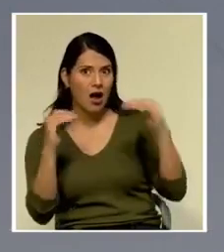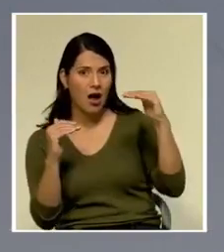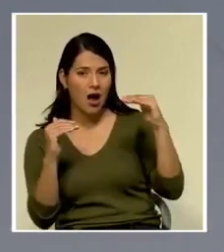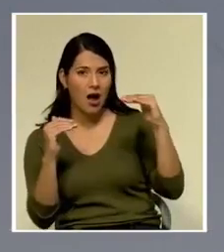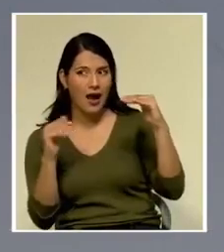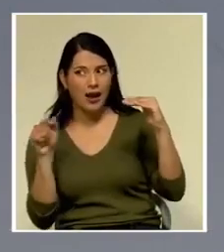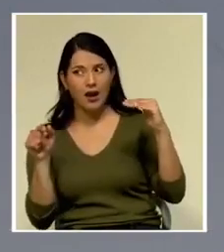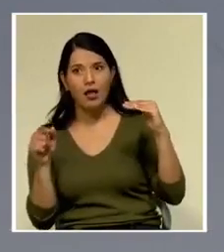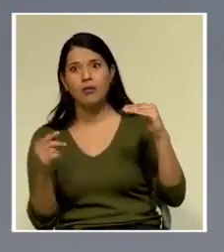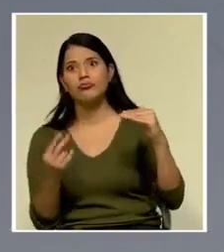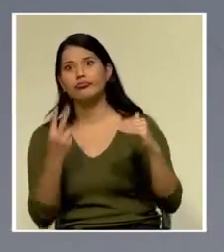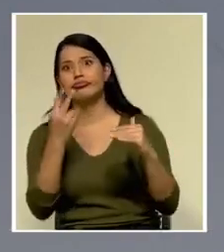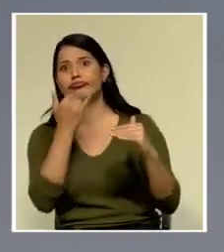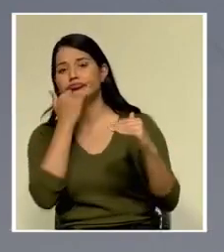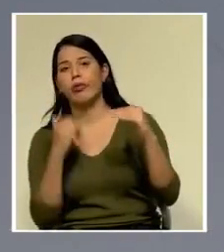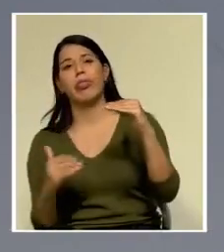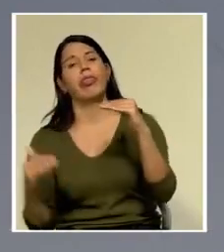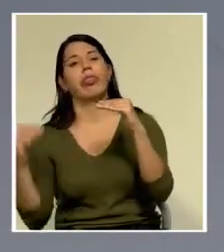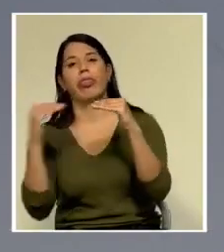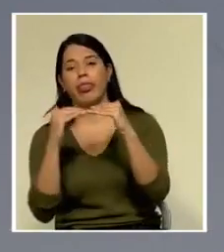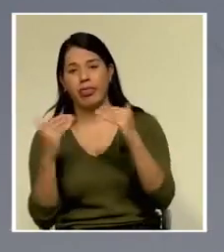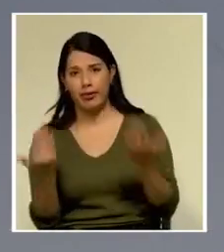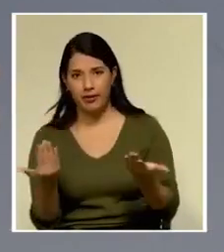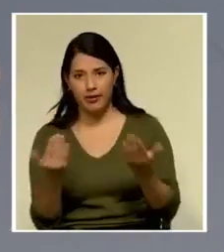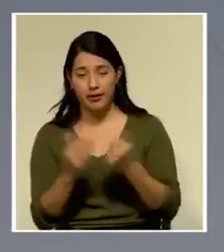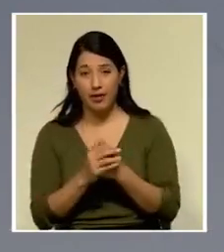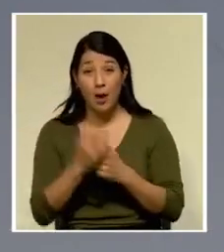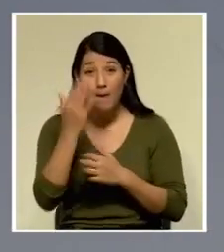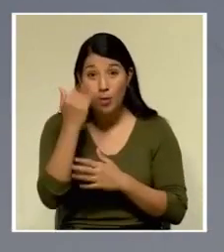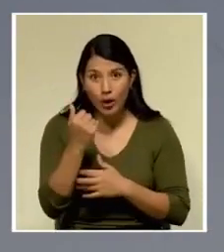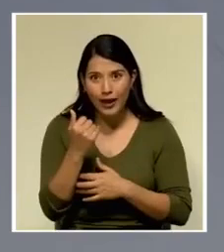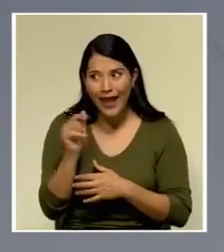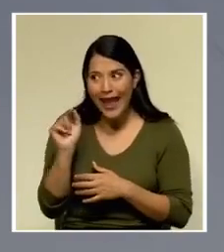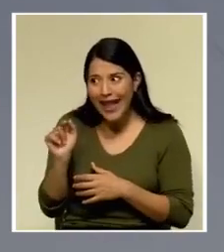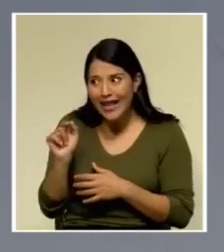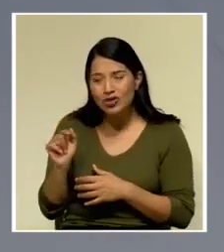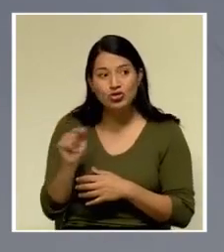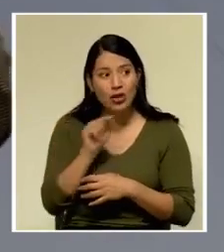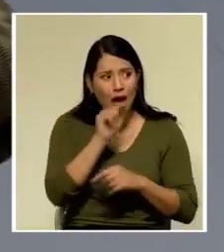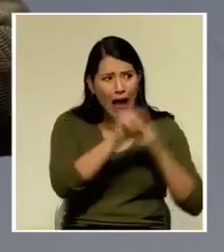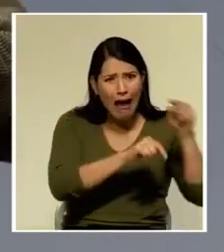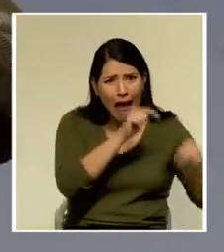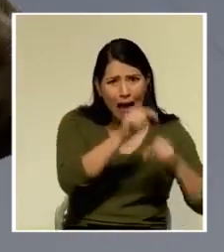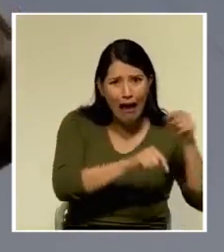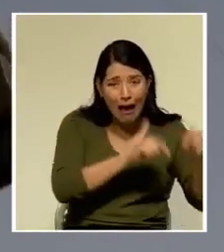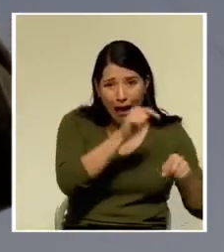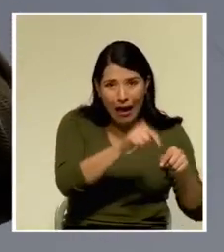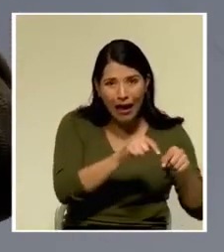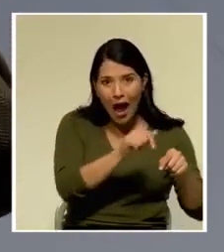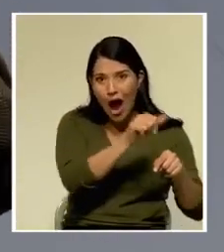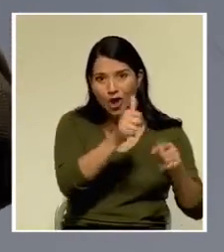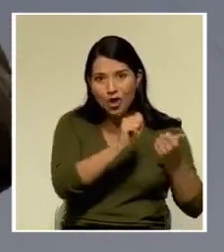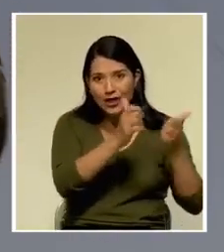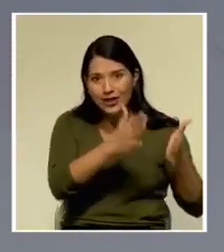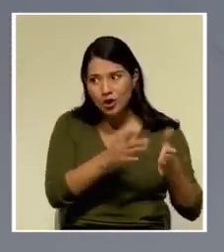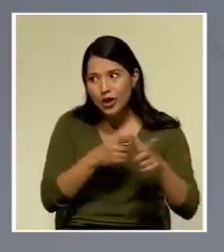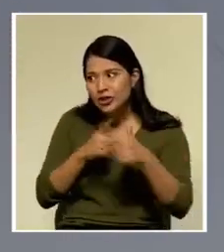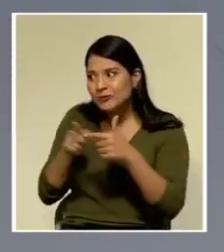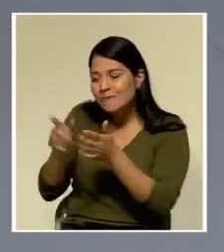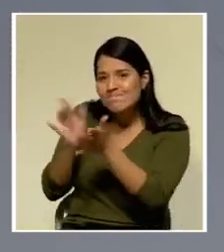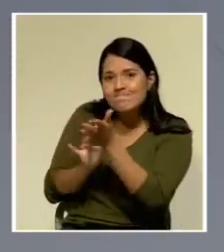sus enemigos, porque claramente debieron haber aprovechado, más bien, estoy hablando desde el punto de la estrategia política, por